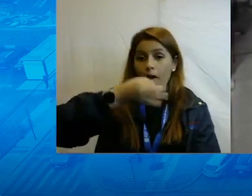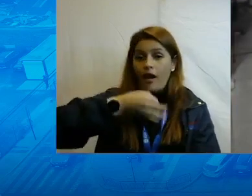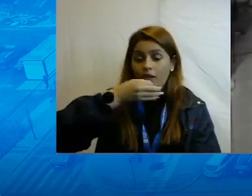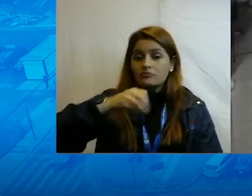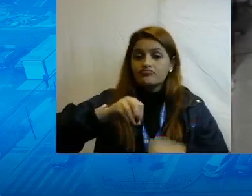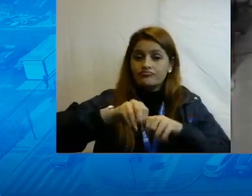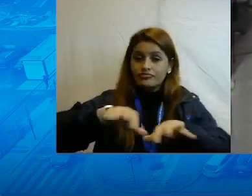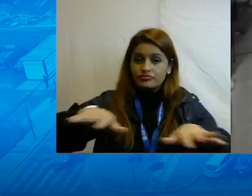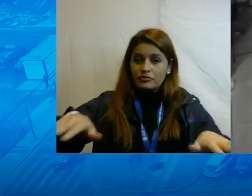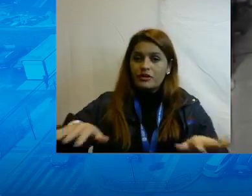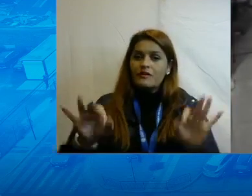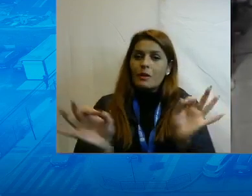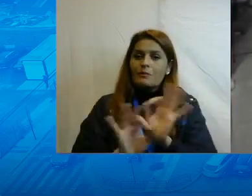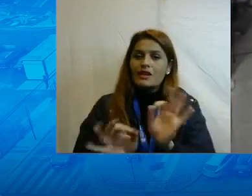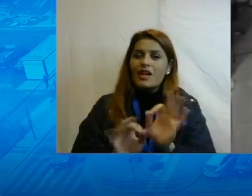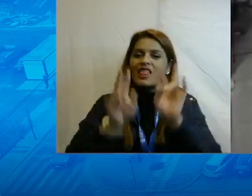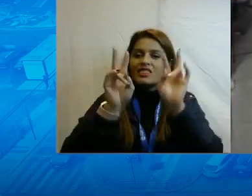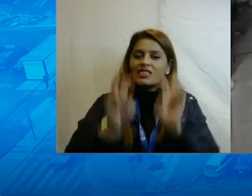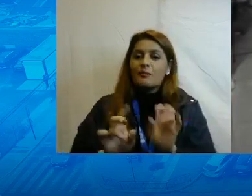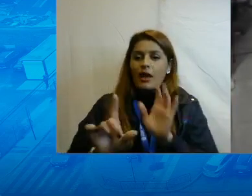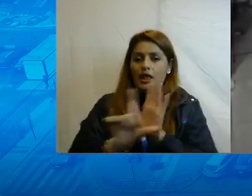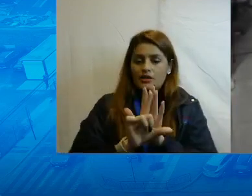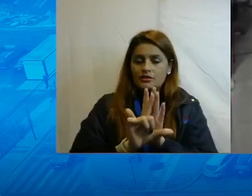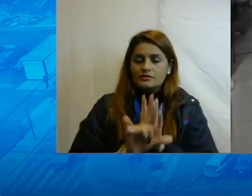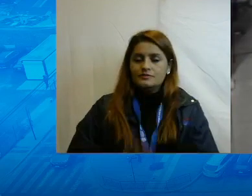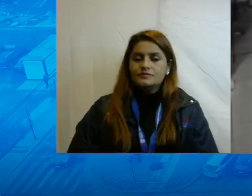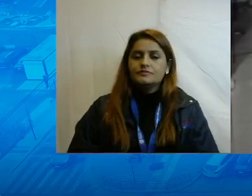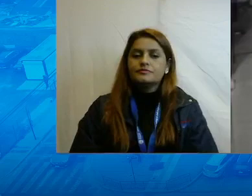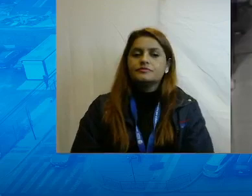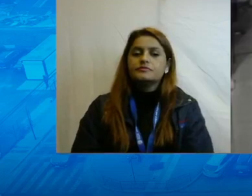solicitar pronunciamiento sobre la implementación de esta ley.